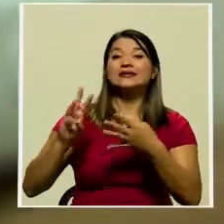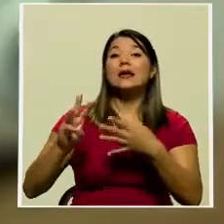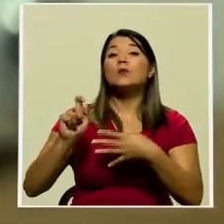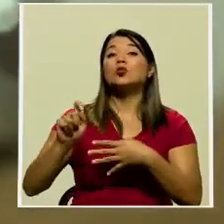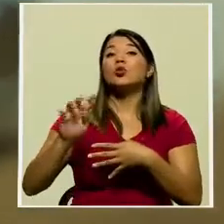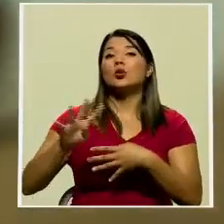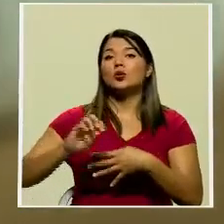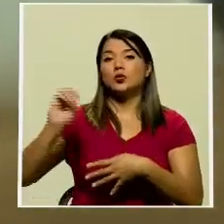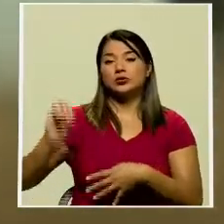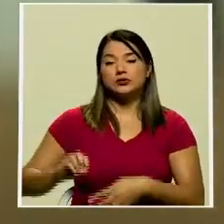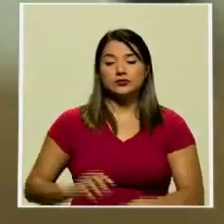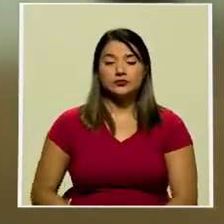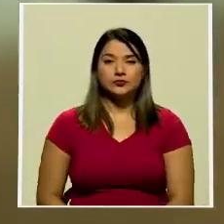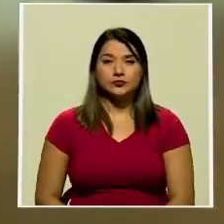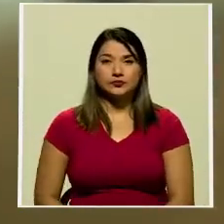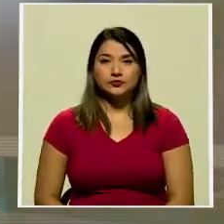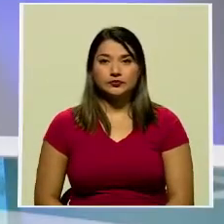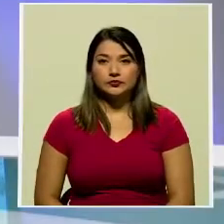6.4%.